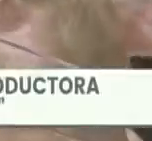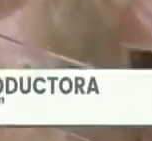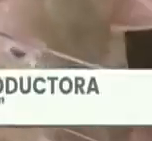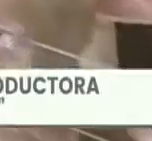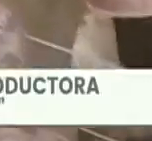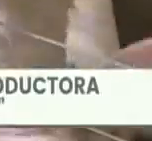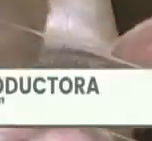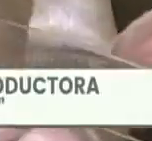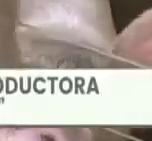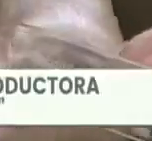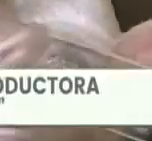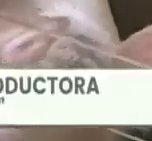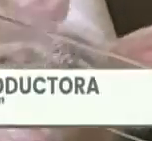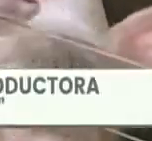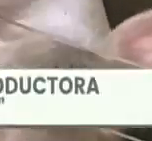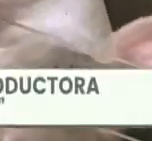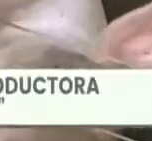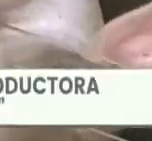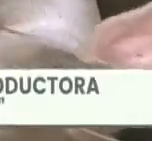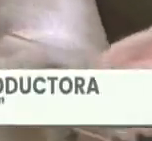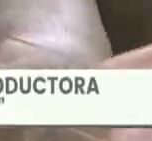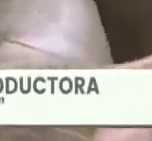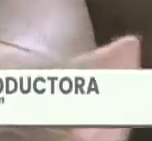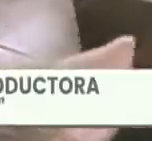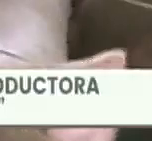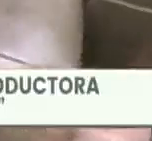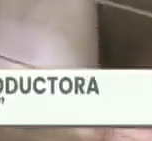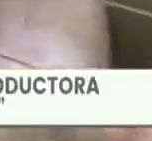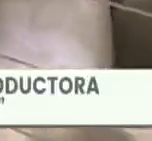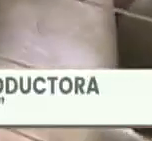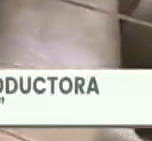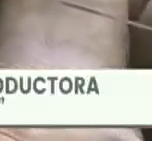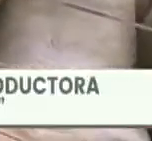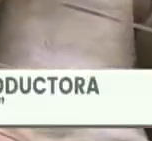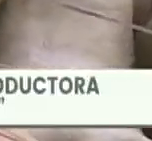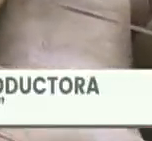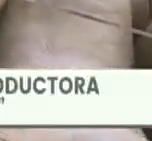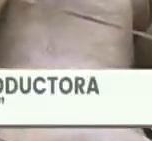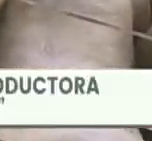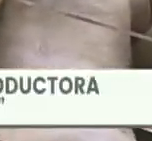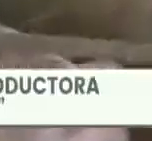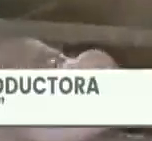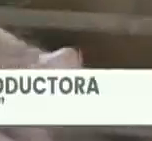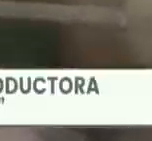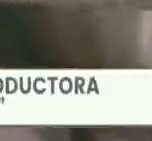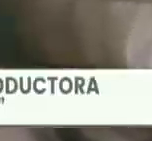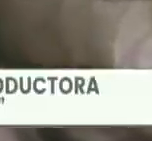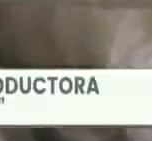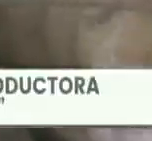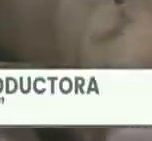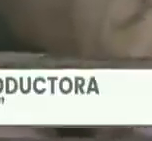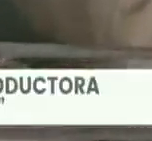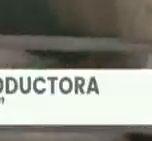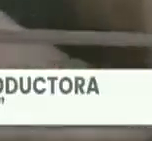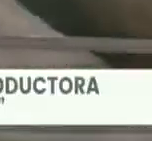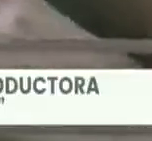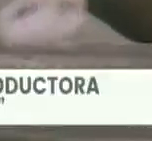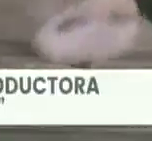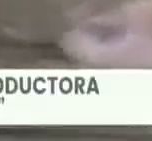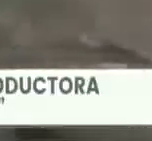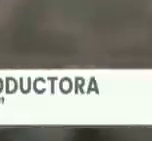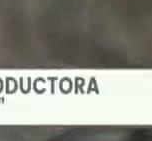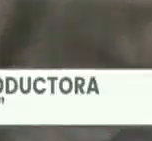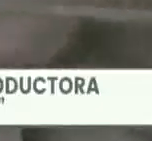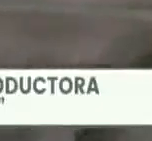lleva a las riendas productivas de este predio, para que nos explique lo que es la productividad, lo que es la eficiencia de lo que es el